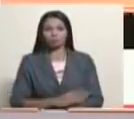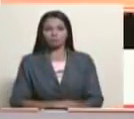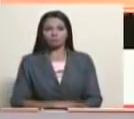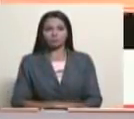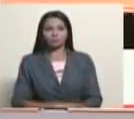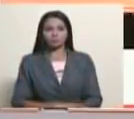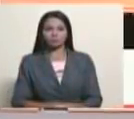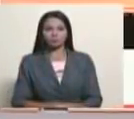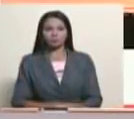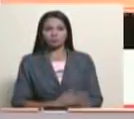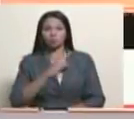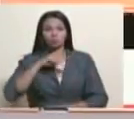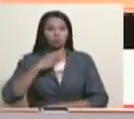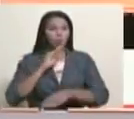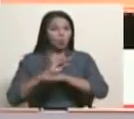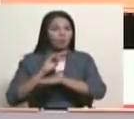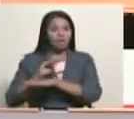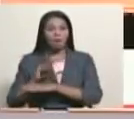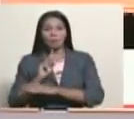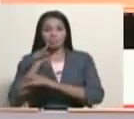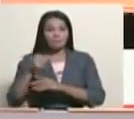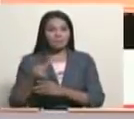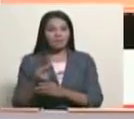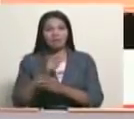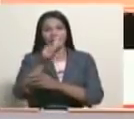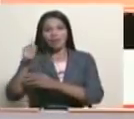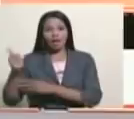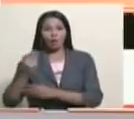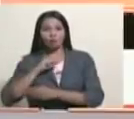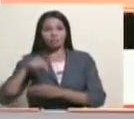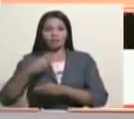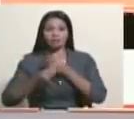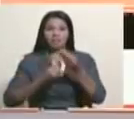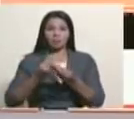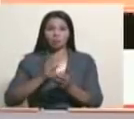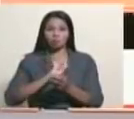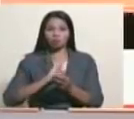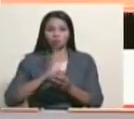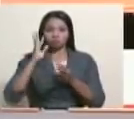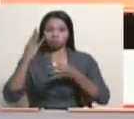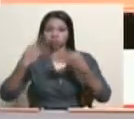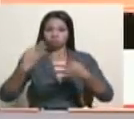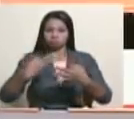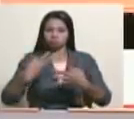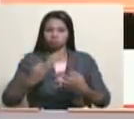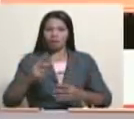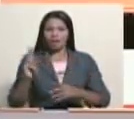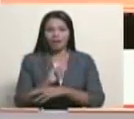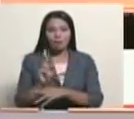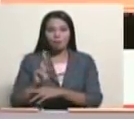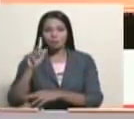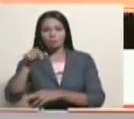y que cuidamos que cada cosa que hagamos la hagamos con certeza, con veracidad.